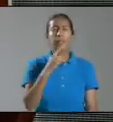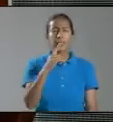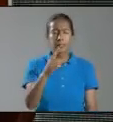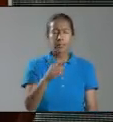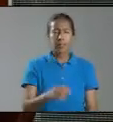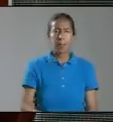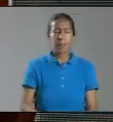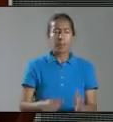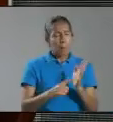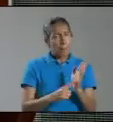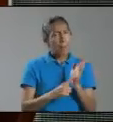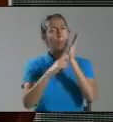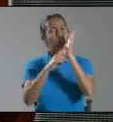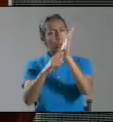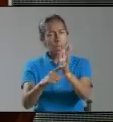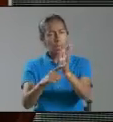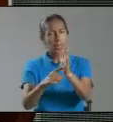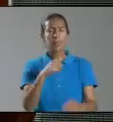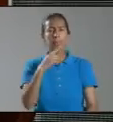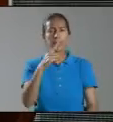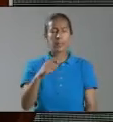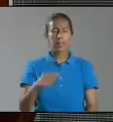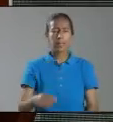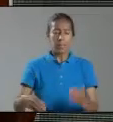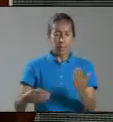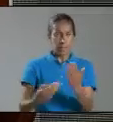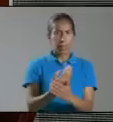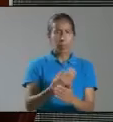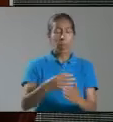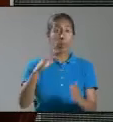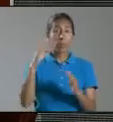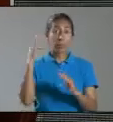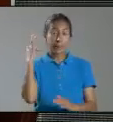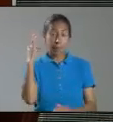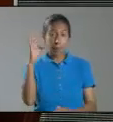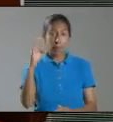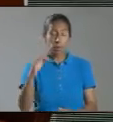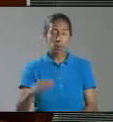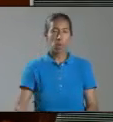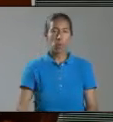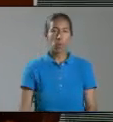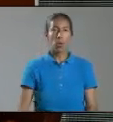me mostrarás, dicen en el Nuevo Testamento, los caminos de la vida.